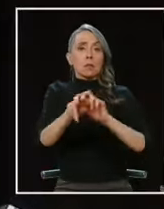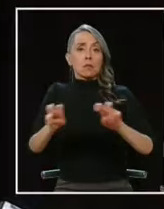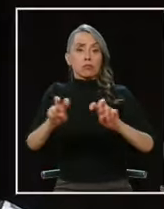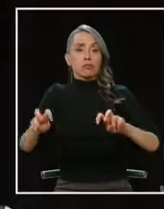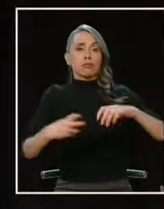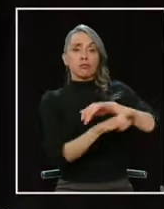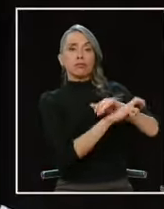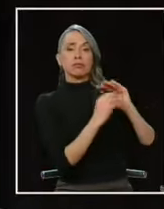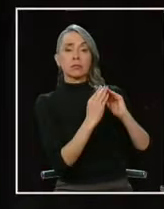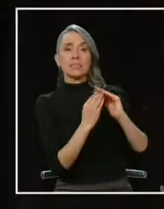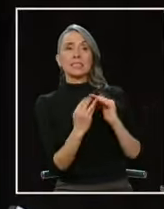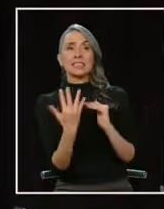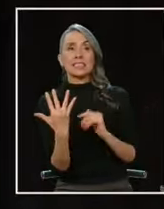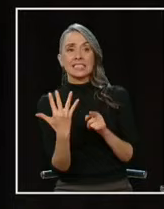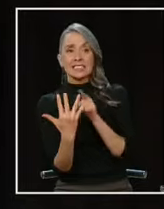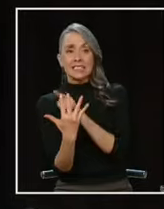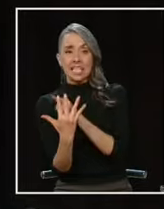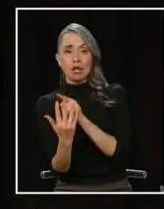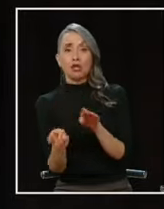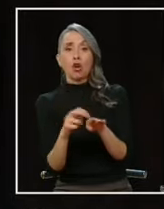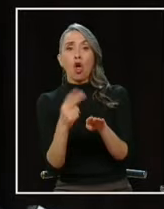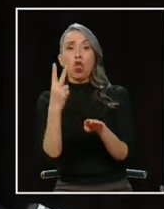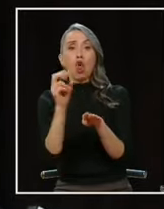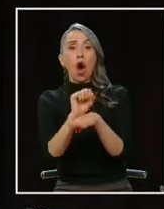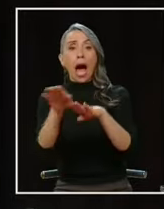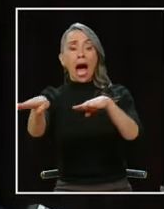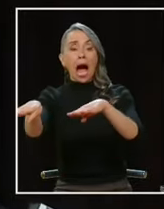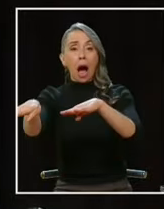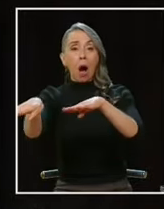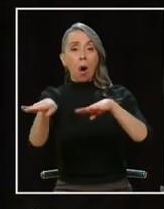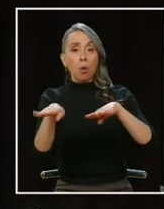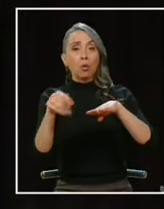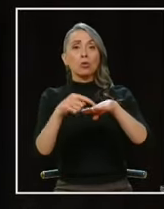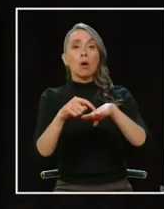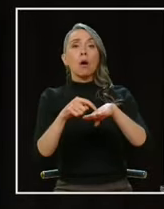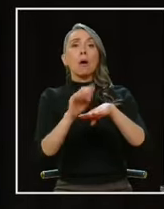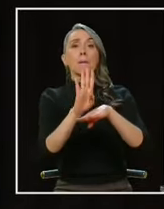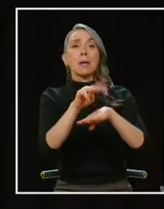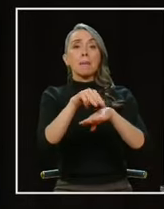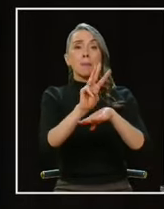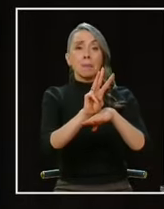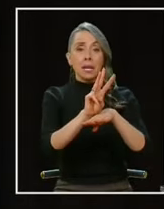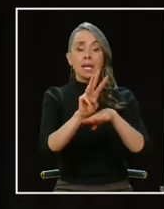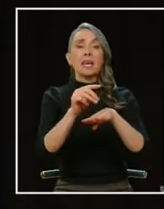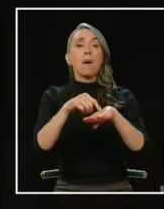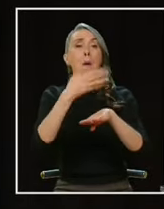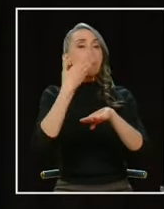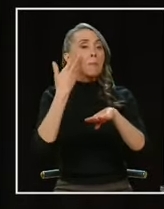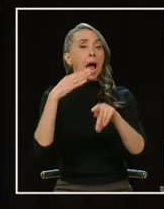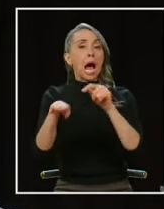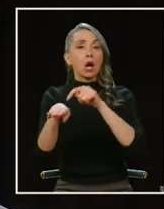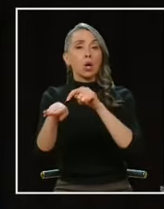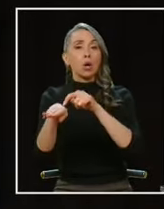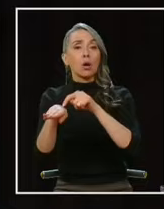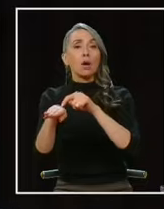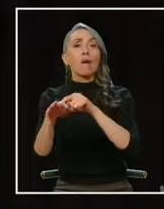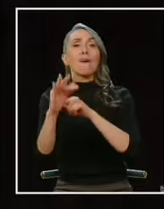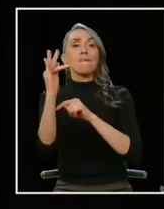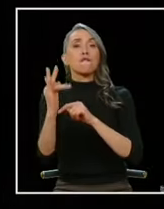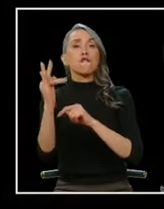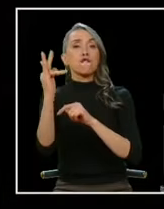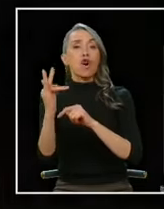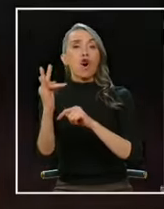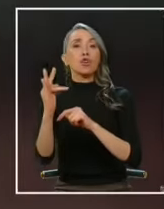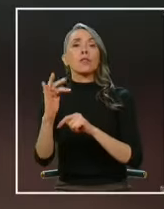Fueron aproximadamente 5 sujetos que se trasladaban en 2 vehículos, uno marca BM, color blanco, y otro aparentemente una Ford Explorer